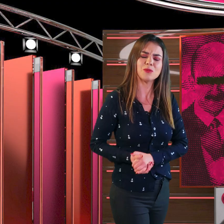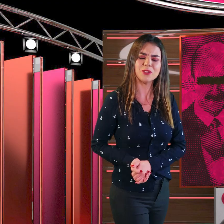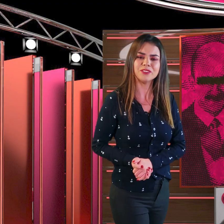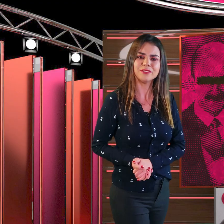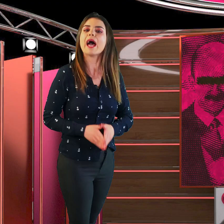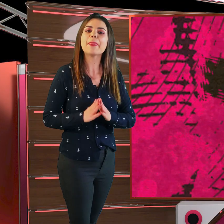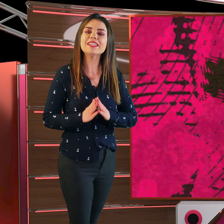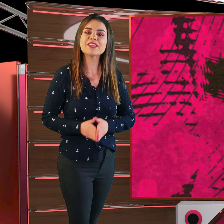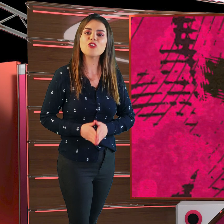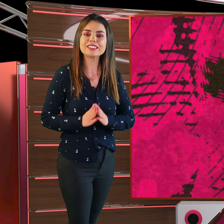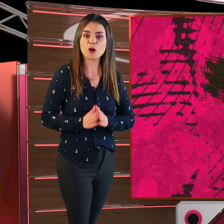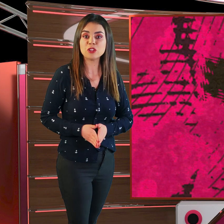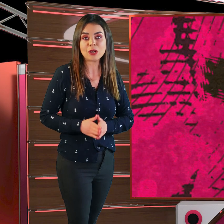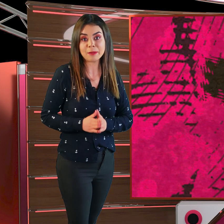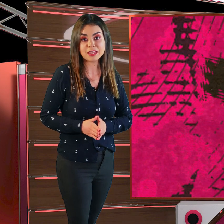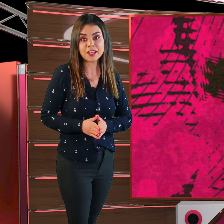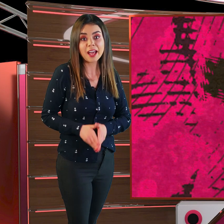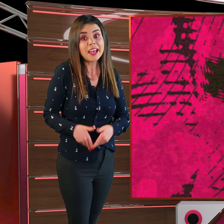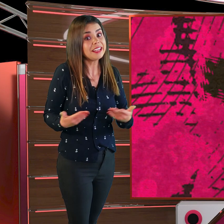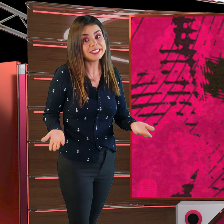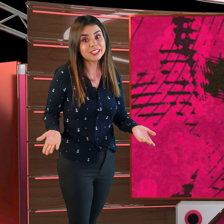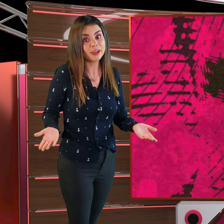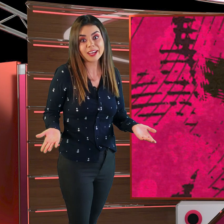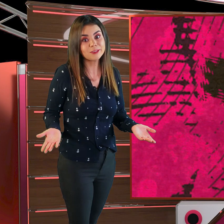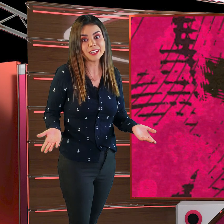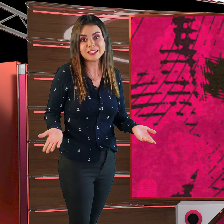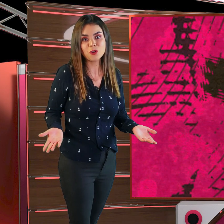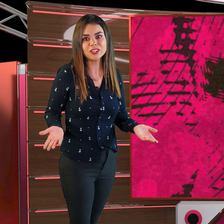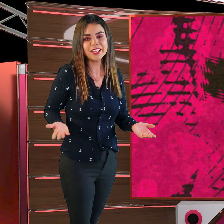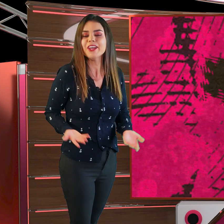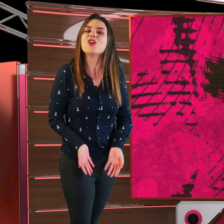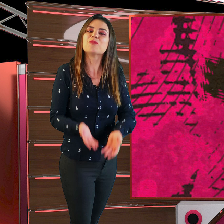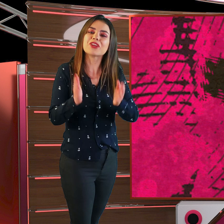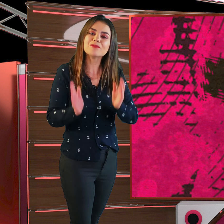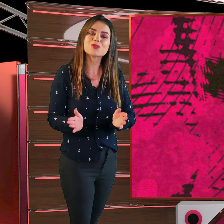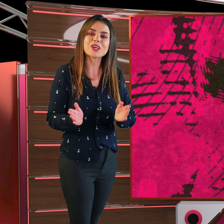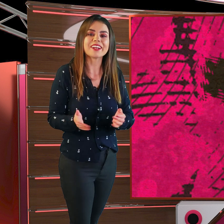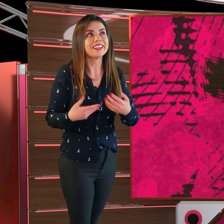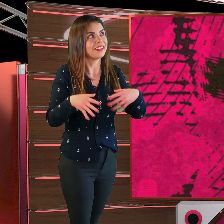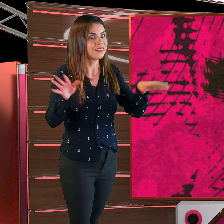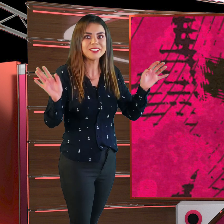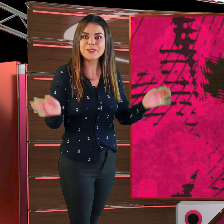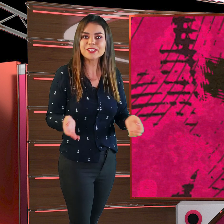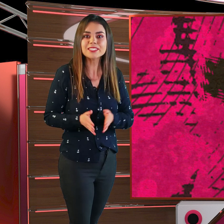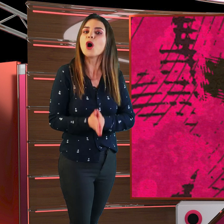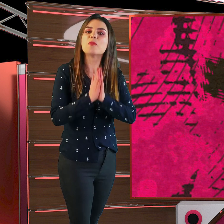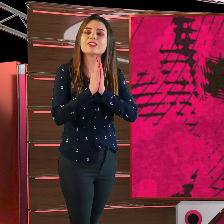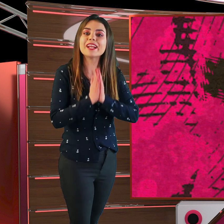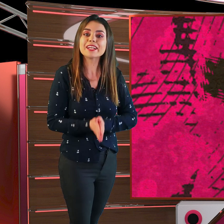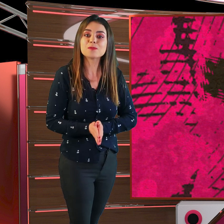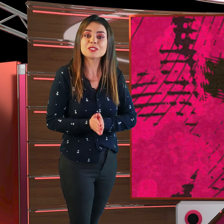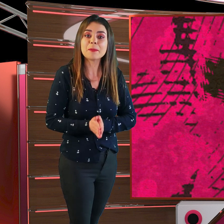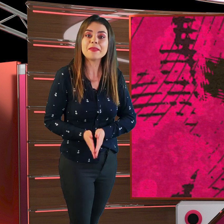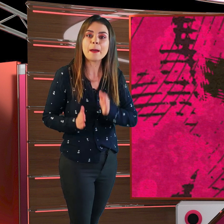Queremos saber su opinión. Analizando lo que se comentó en la mañanera, es cierto que a Carlos Salinas de Gortari lo podríamos juzgar, entre otras cosas,